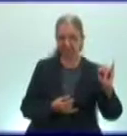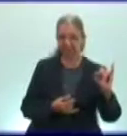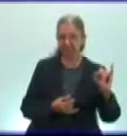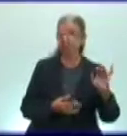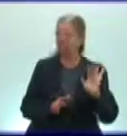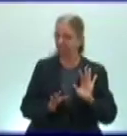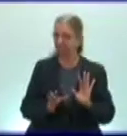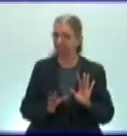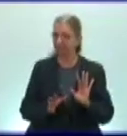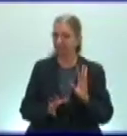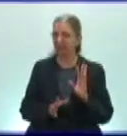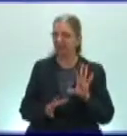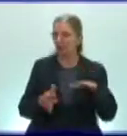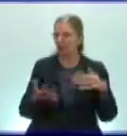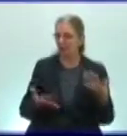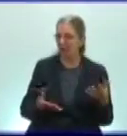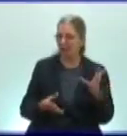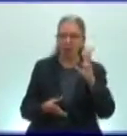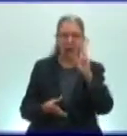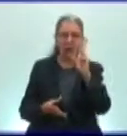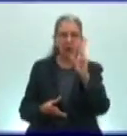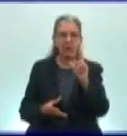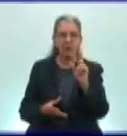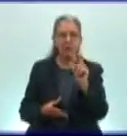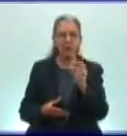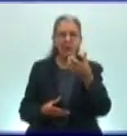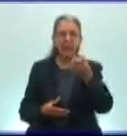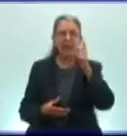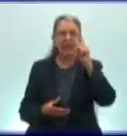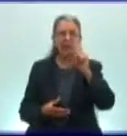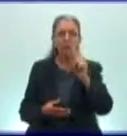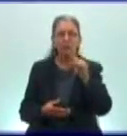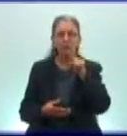entonces, ¿cuál será el número atómico de este átomo?